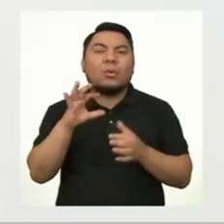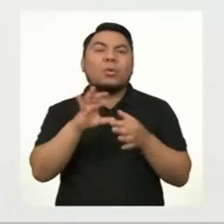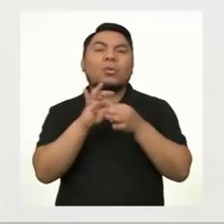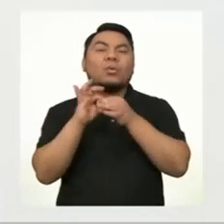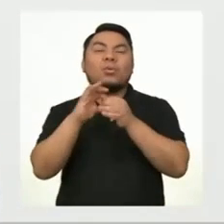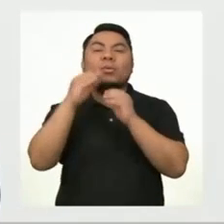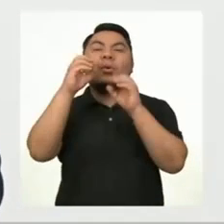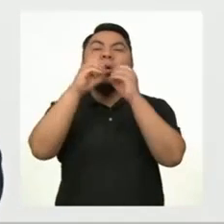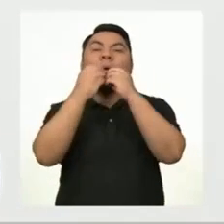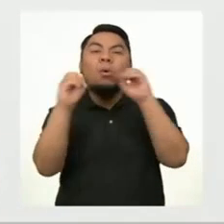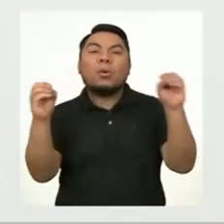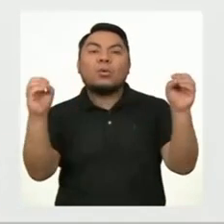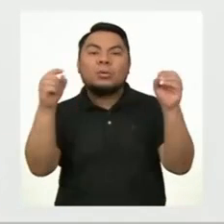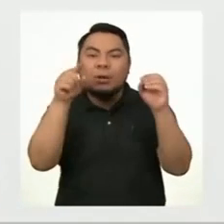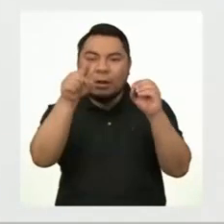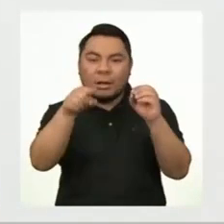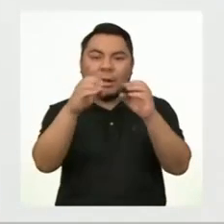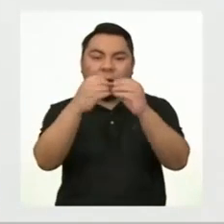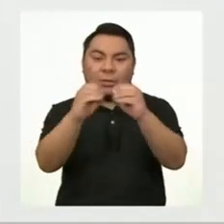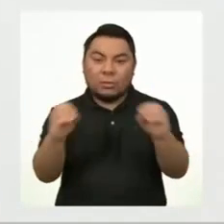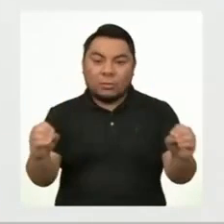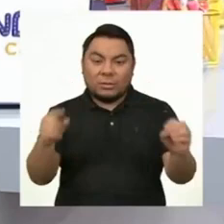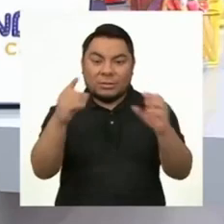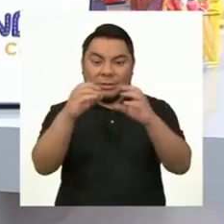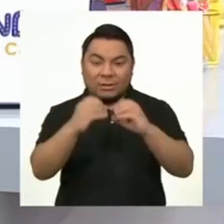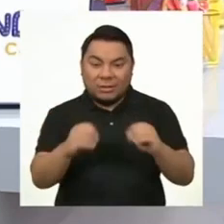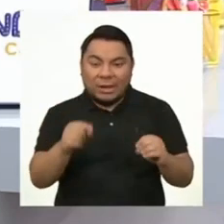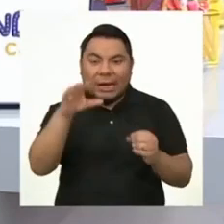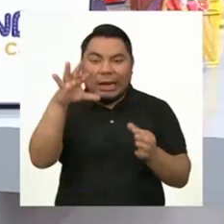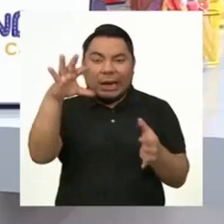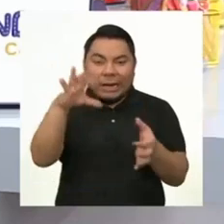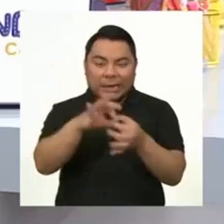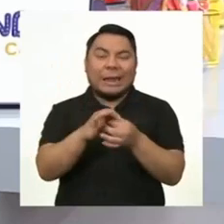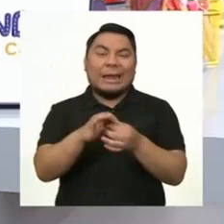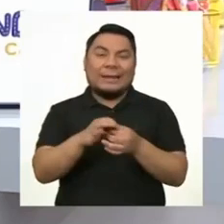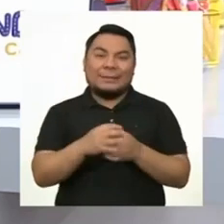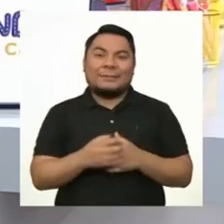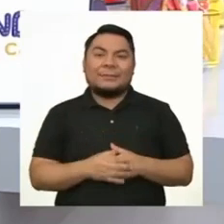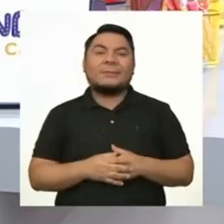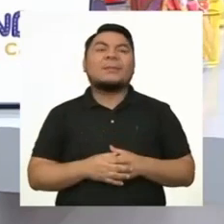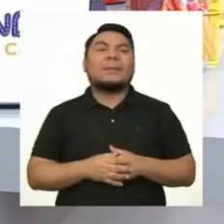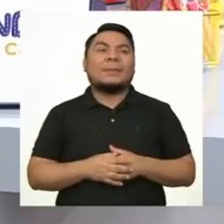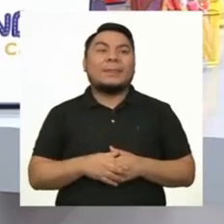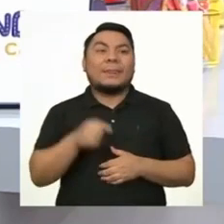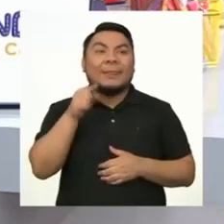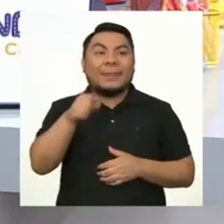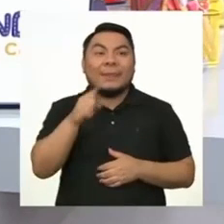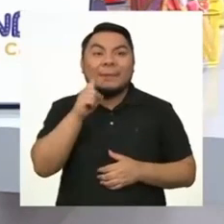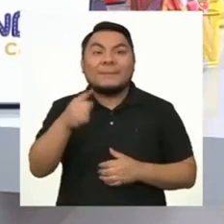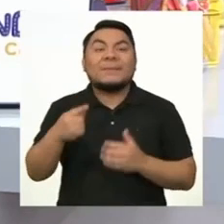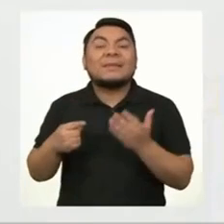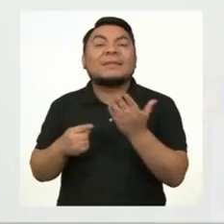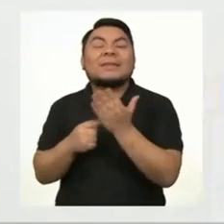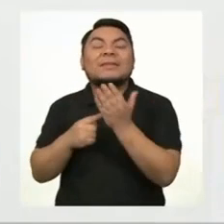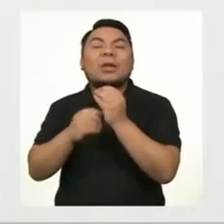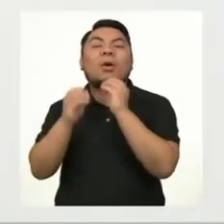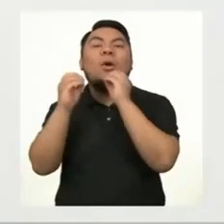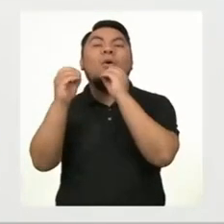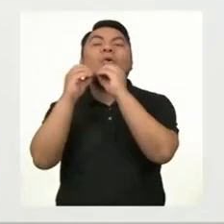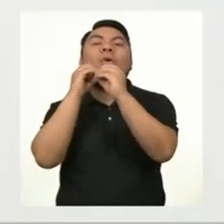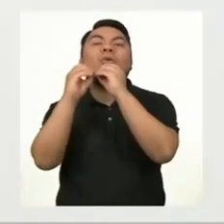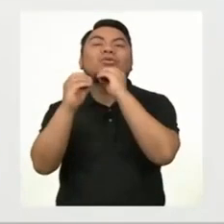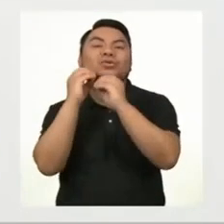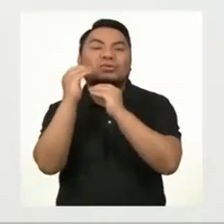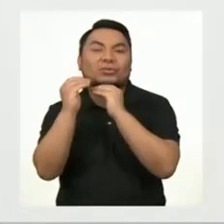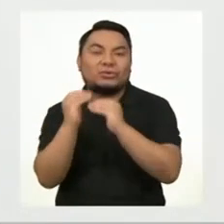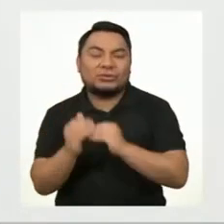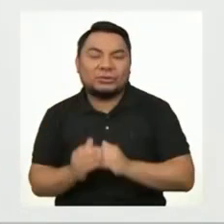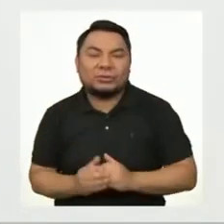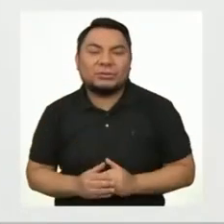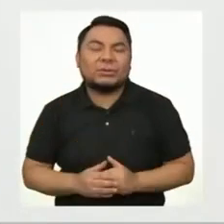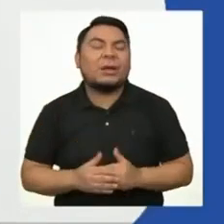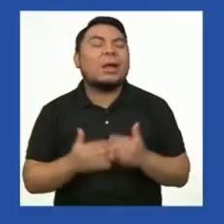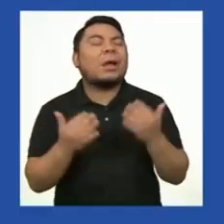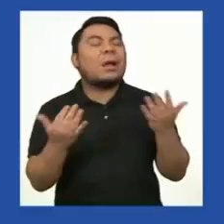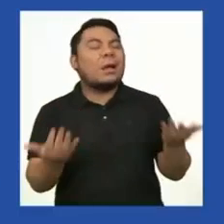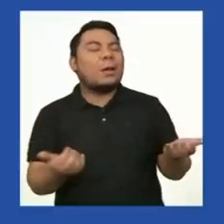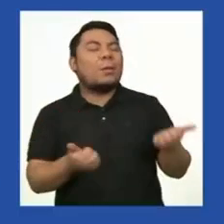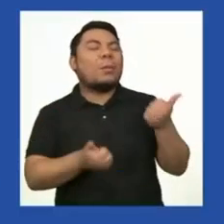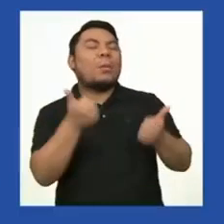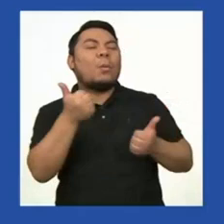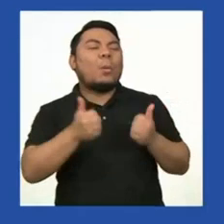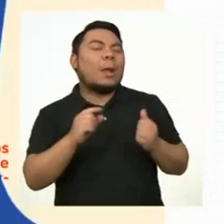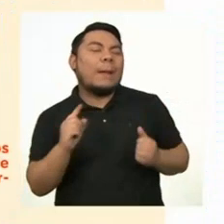conjunto de oraciones que sí lo están. Esta es la técnica de construcción. ¿Qué proposiciones son